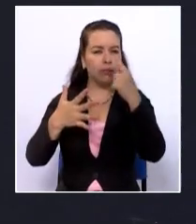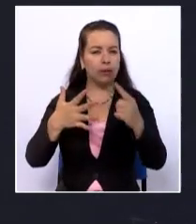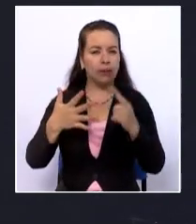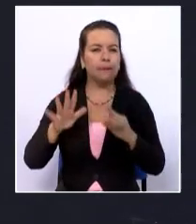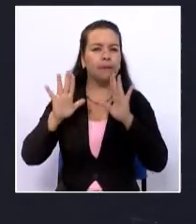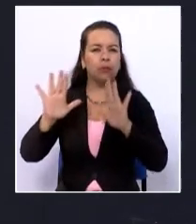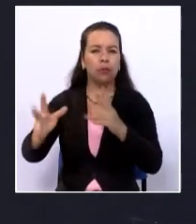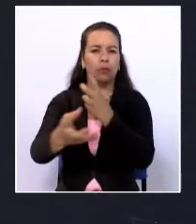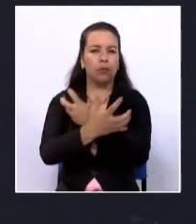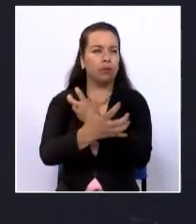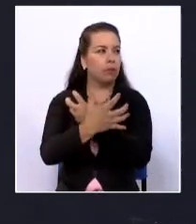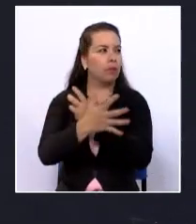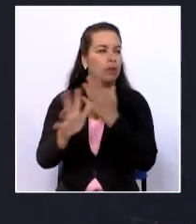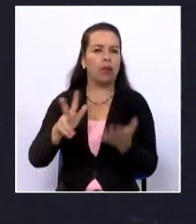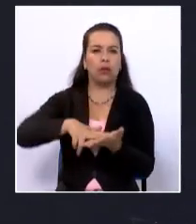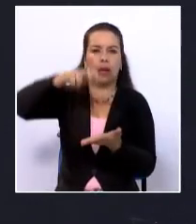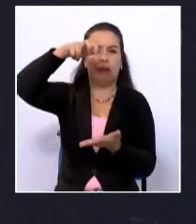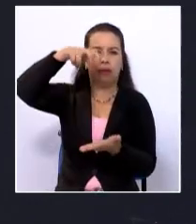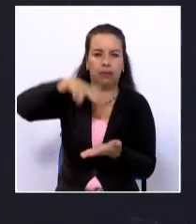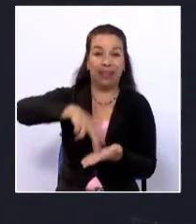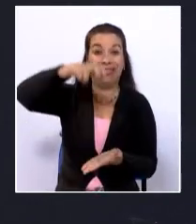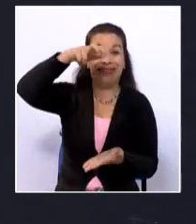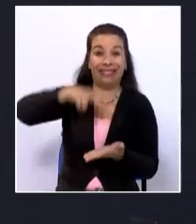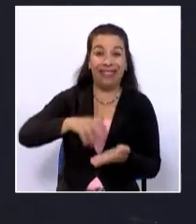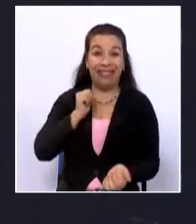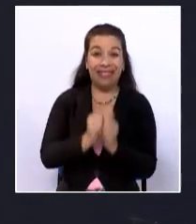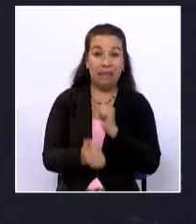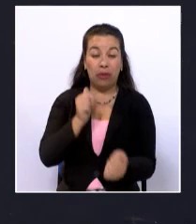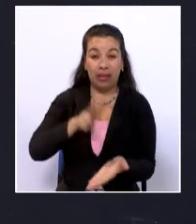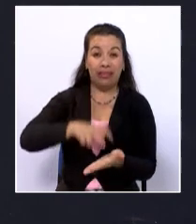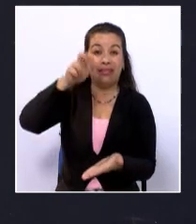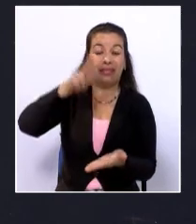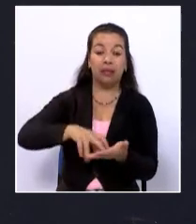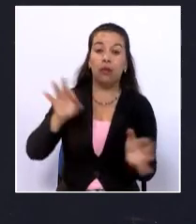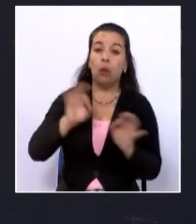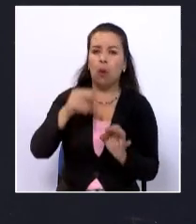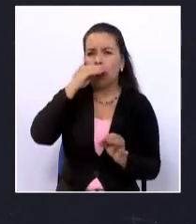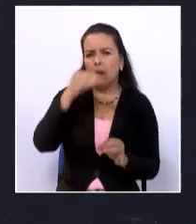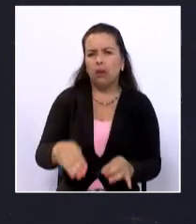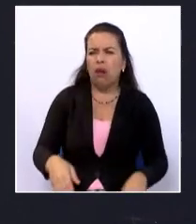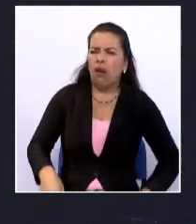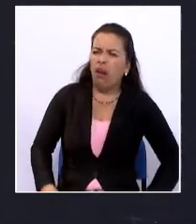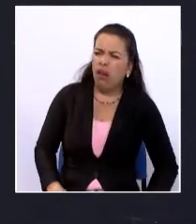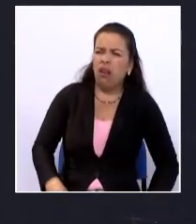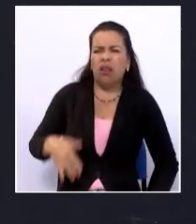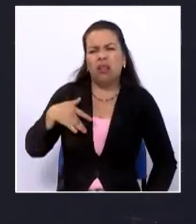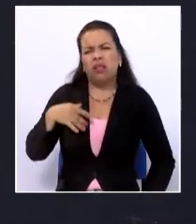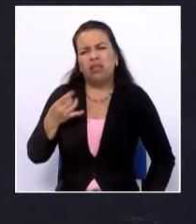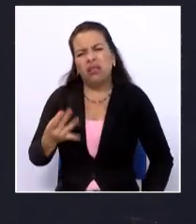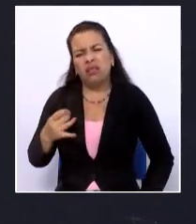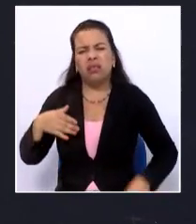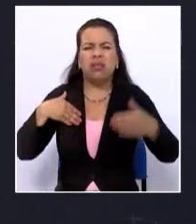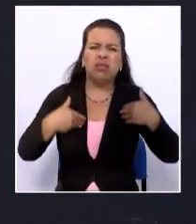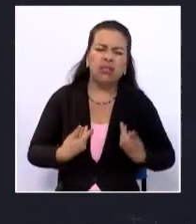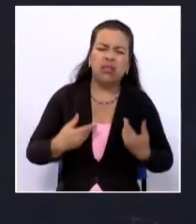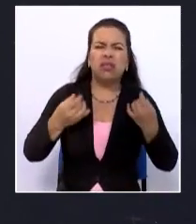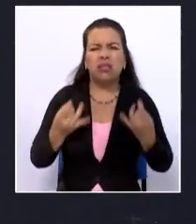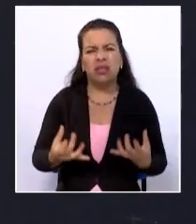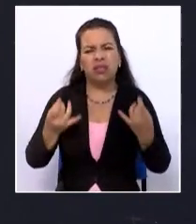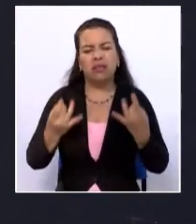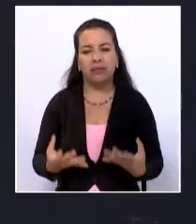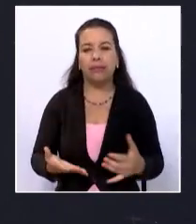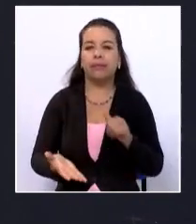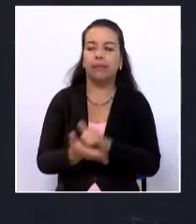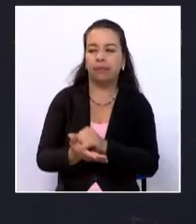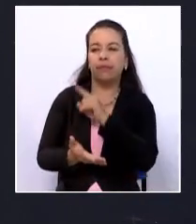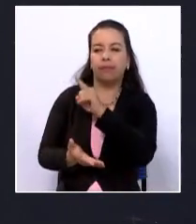de los saltadores cierto de los saltadores o en los niños que empiezan con ese dolor en esa región es a tu velocidad hay un síndrome que